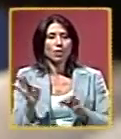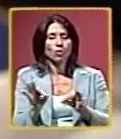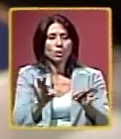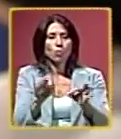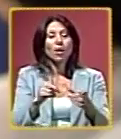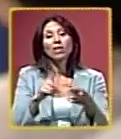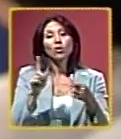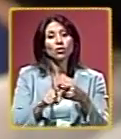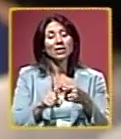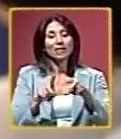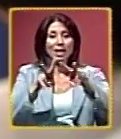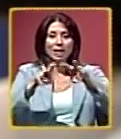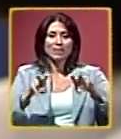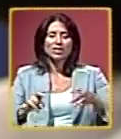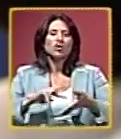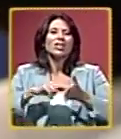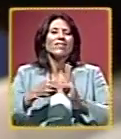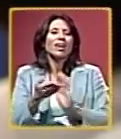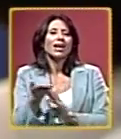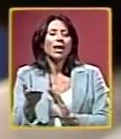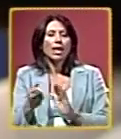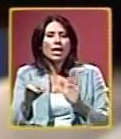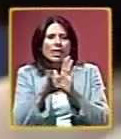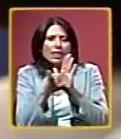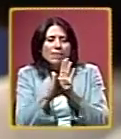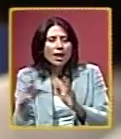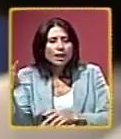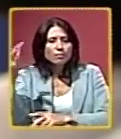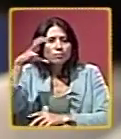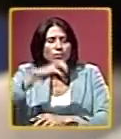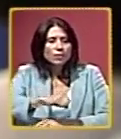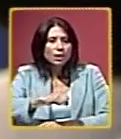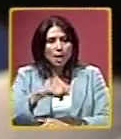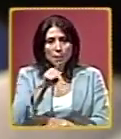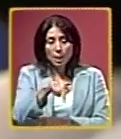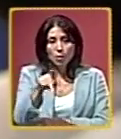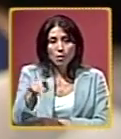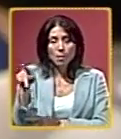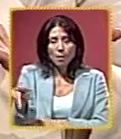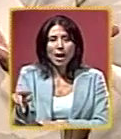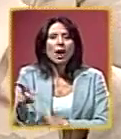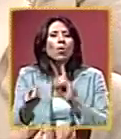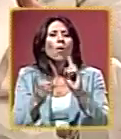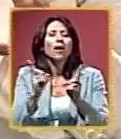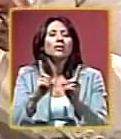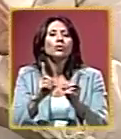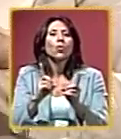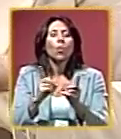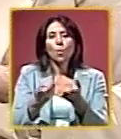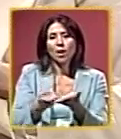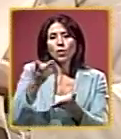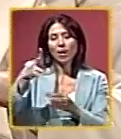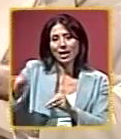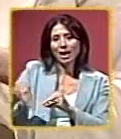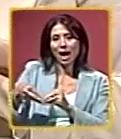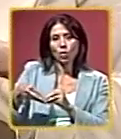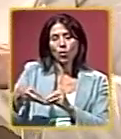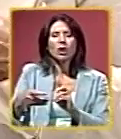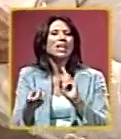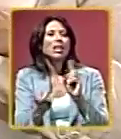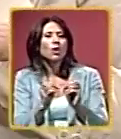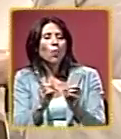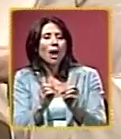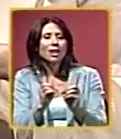la revisión significa identificar en cuáles ha sido el Plan Puebla-Panamá un valor agregado y en cuáles no hemos